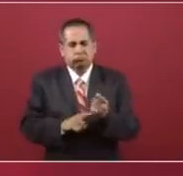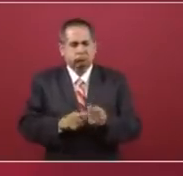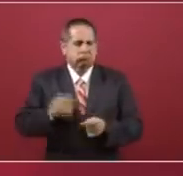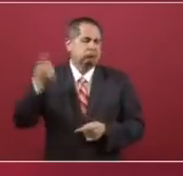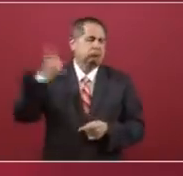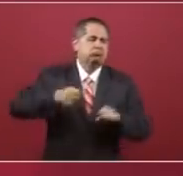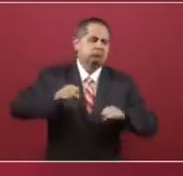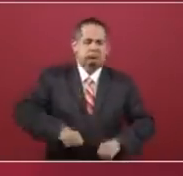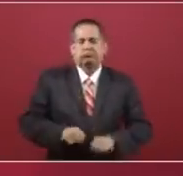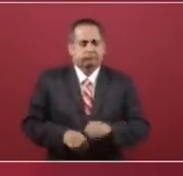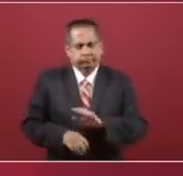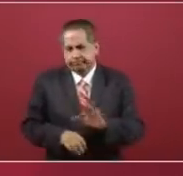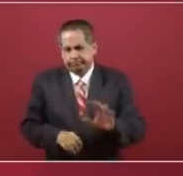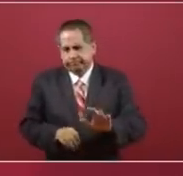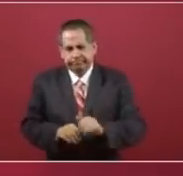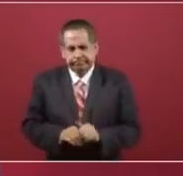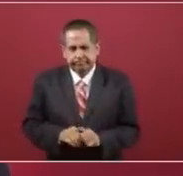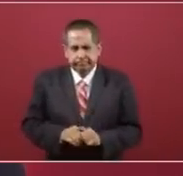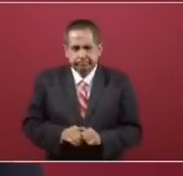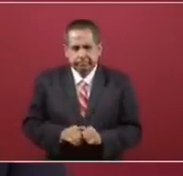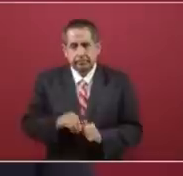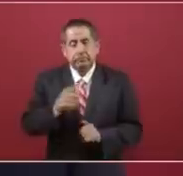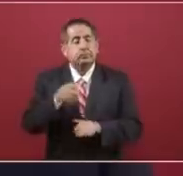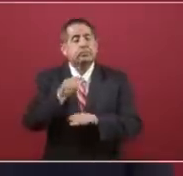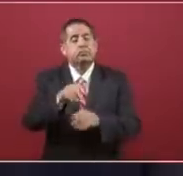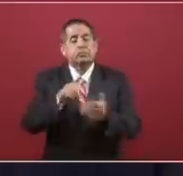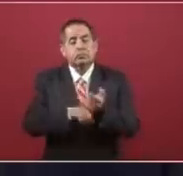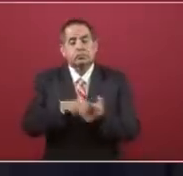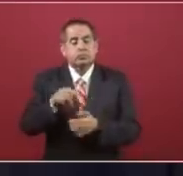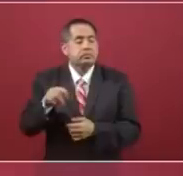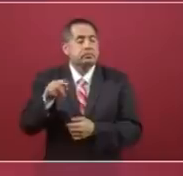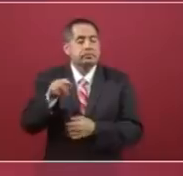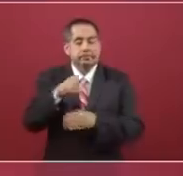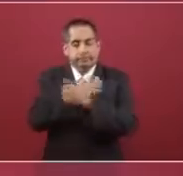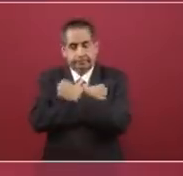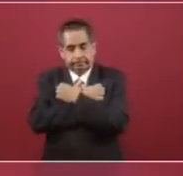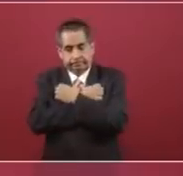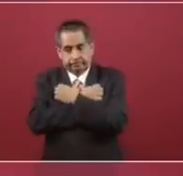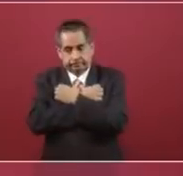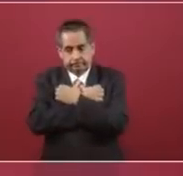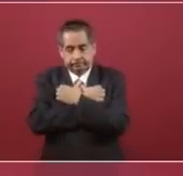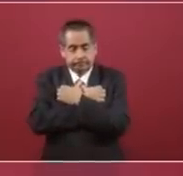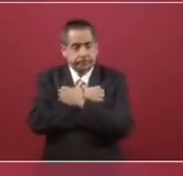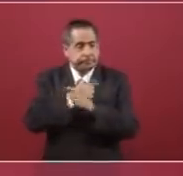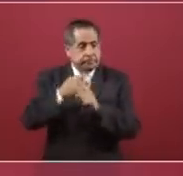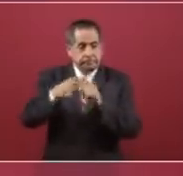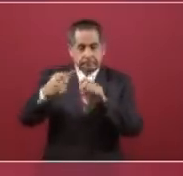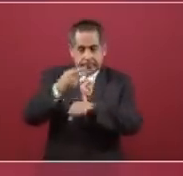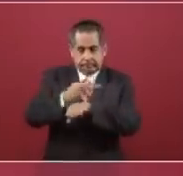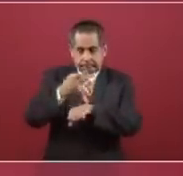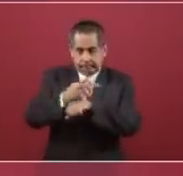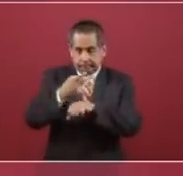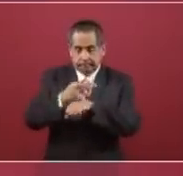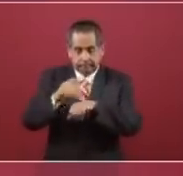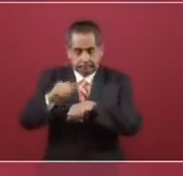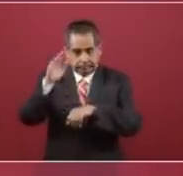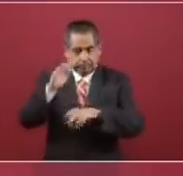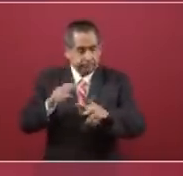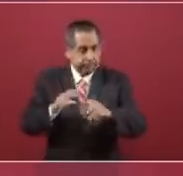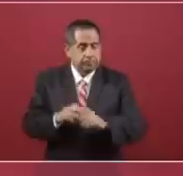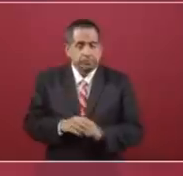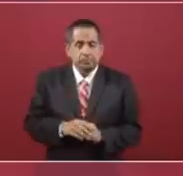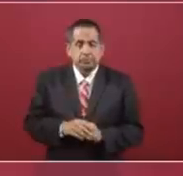autoritaria eh acerca de lo de la educación a nivel medio superior